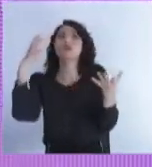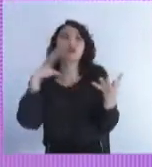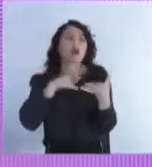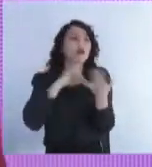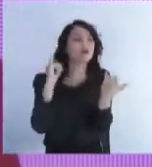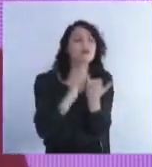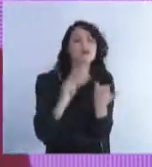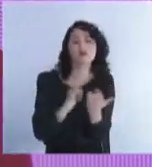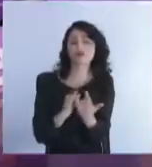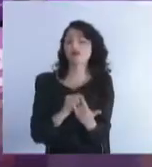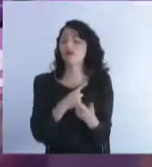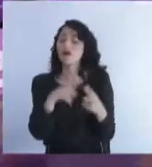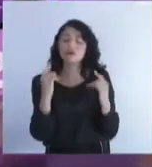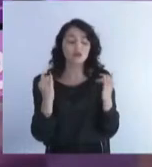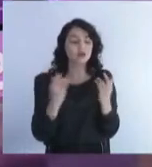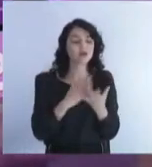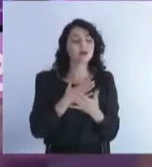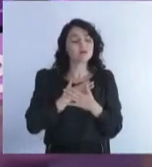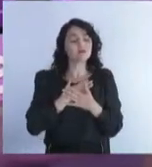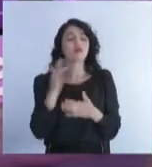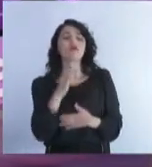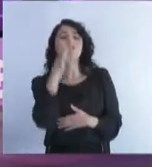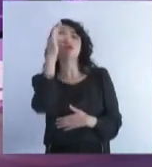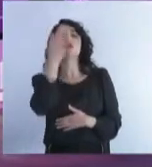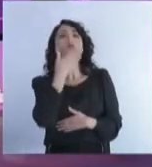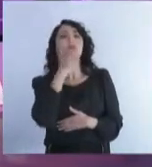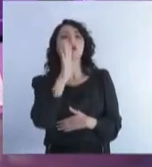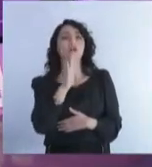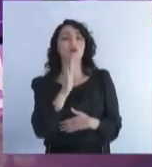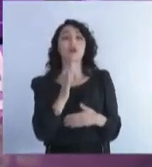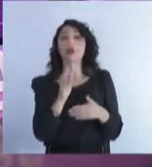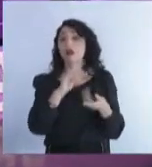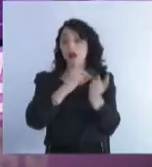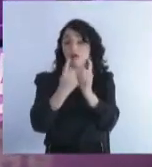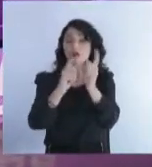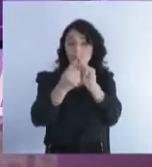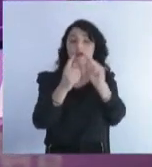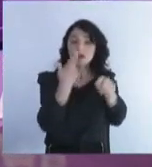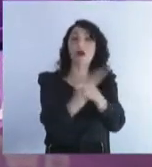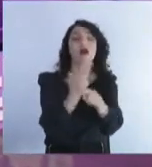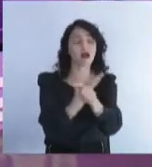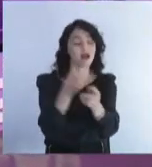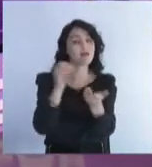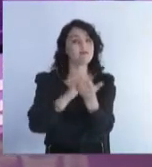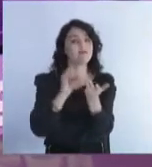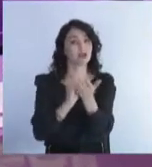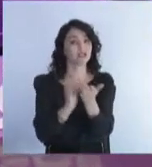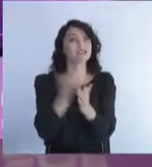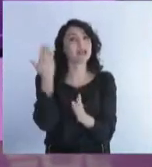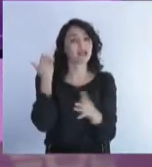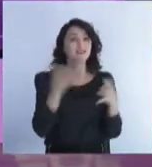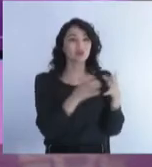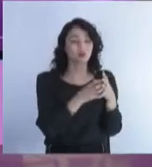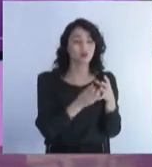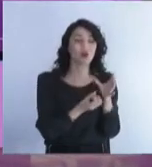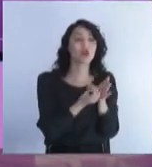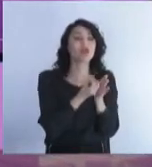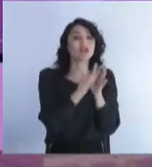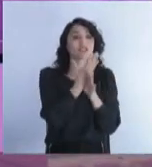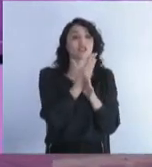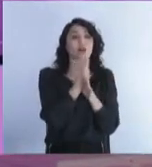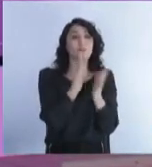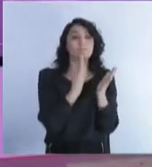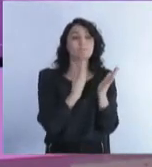un futuro diferente para nosotros. Pero los cambios van a seguir viniendo, como dijo en Innovación 2050, en la charla